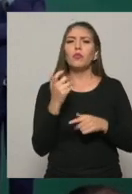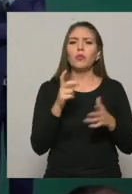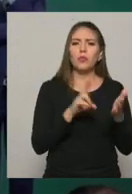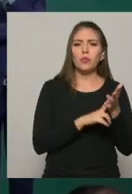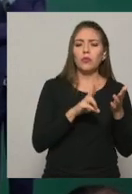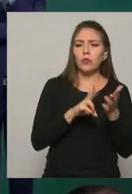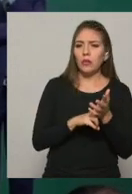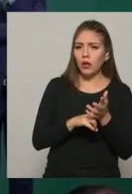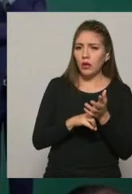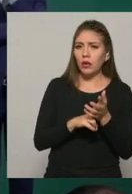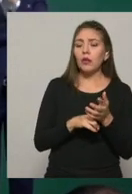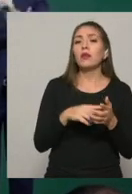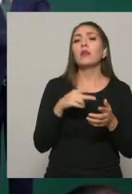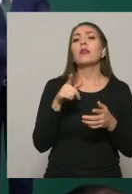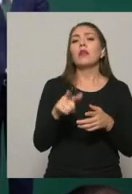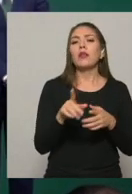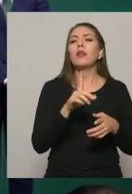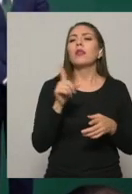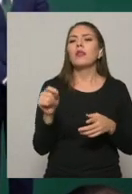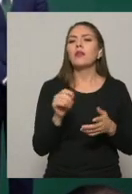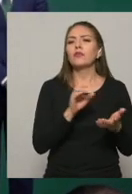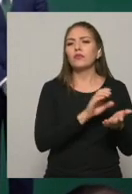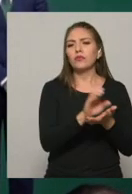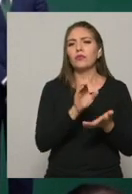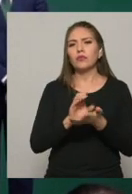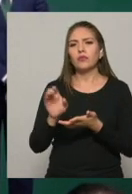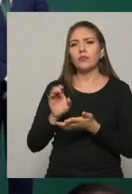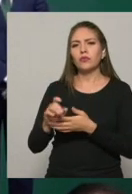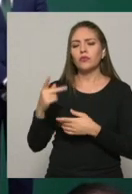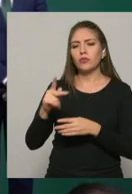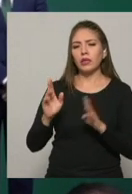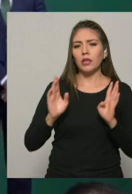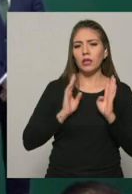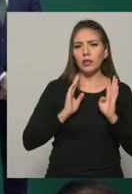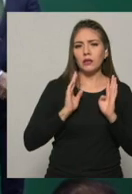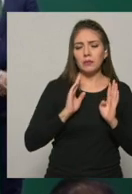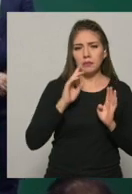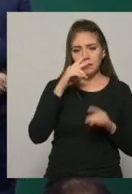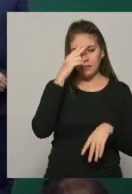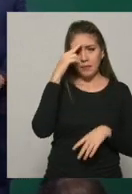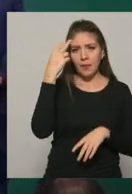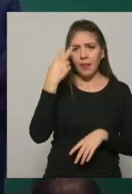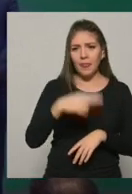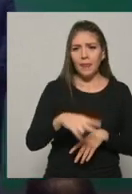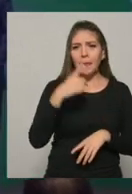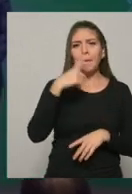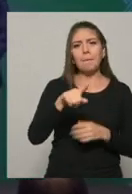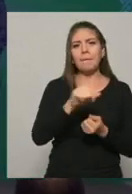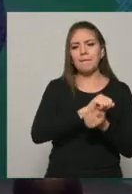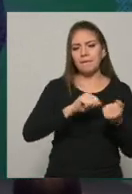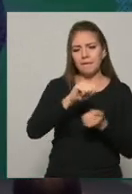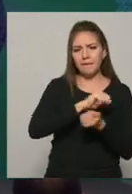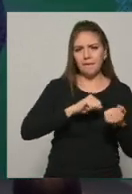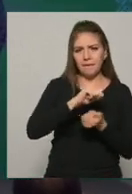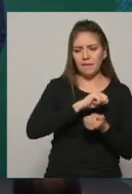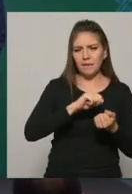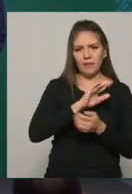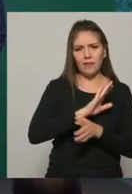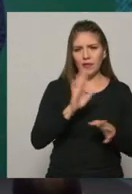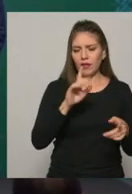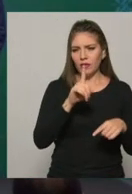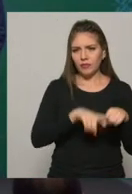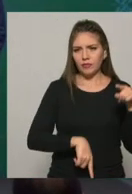y posteriormente las entregan a miembros del Ejército Mexicano para que sean destruidas en el lugar. Sí